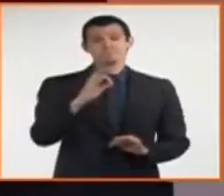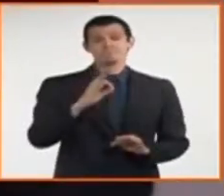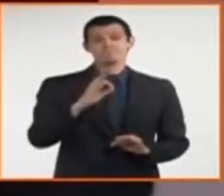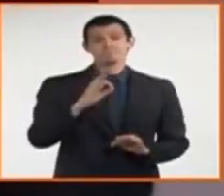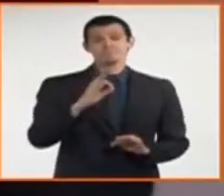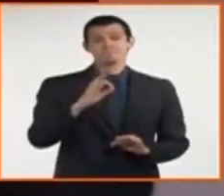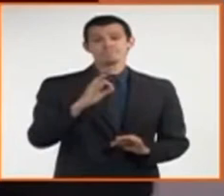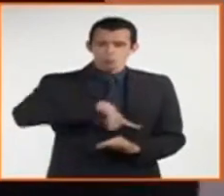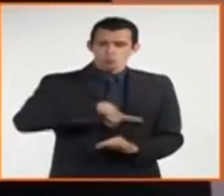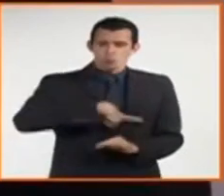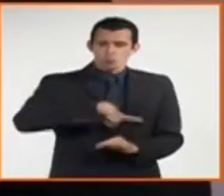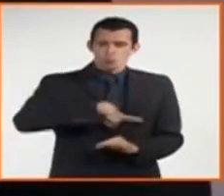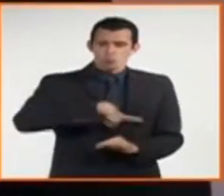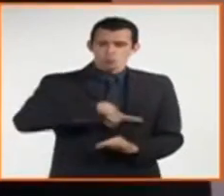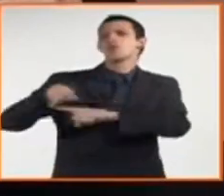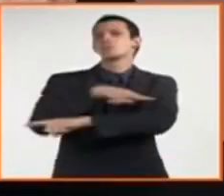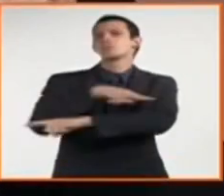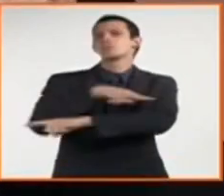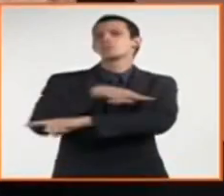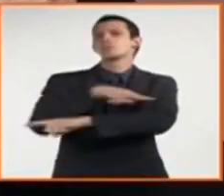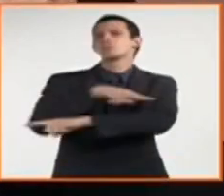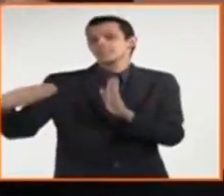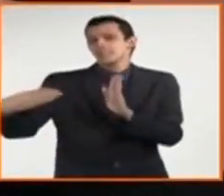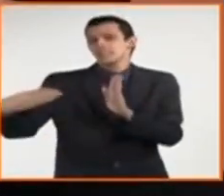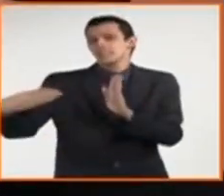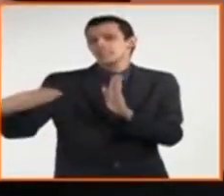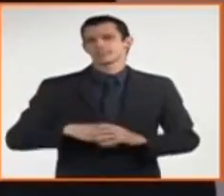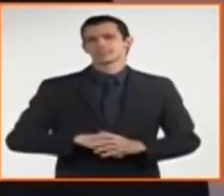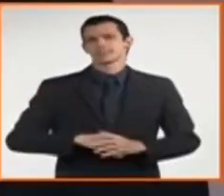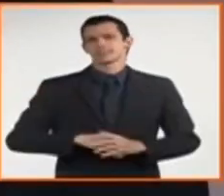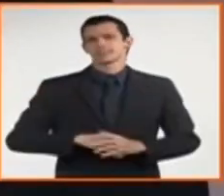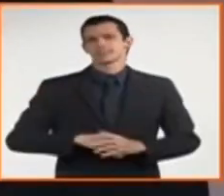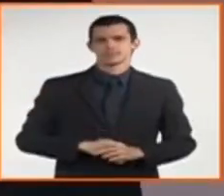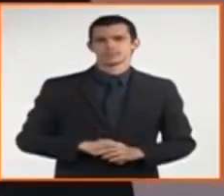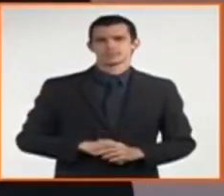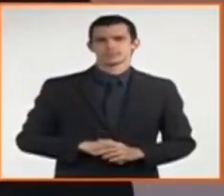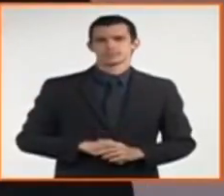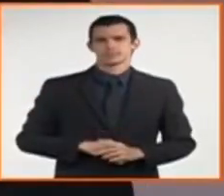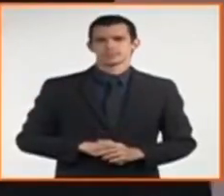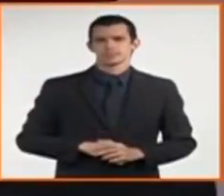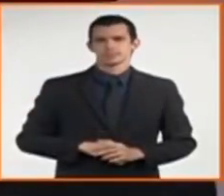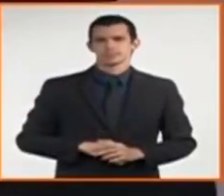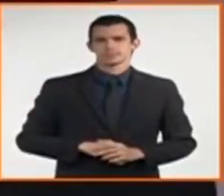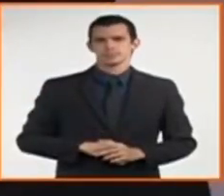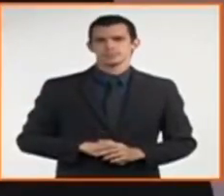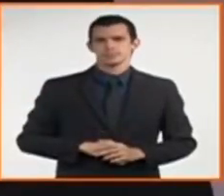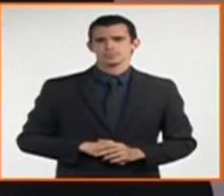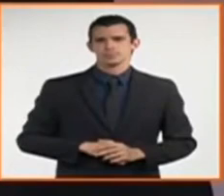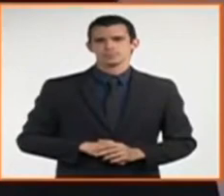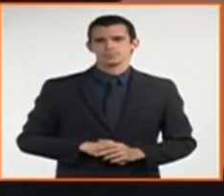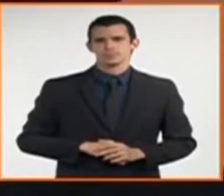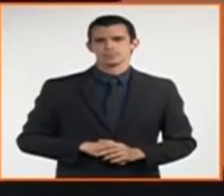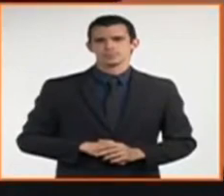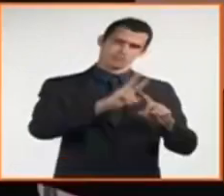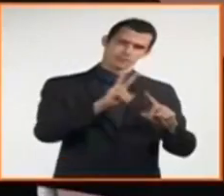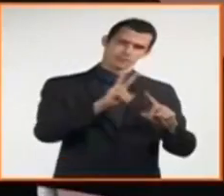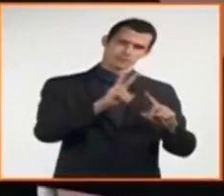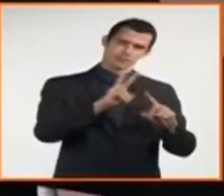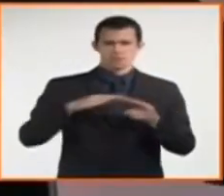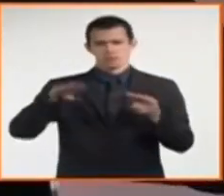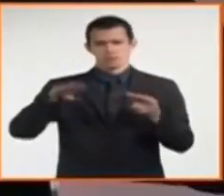de acuerdo el icr el ministerio que han estado trabajando juntos sobre todo en los últimos tiempos de una manera muy armónica pero